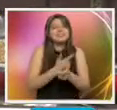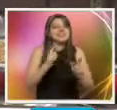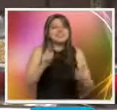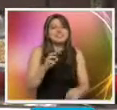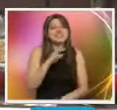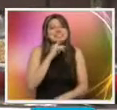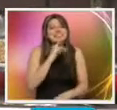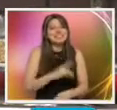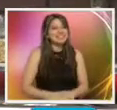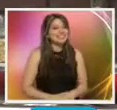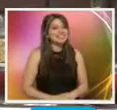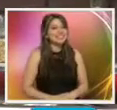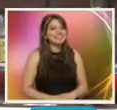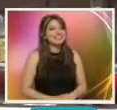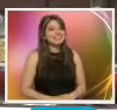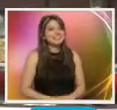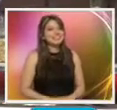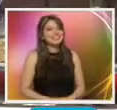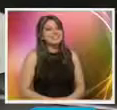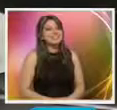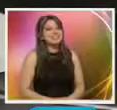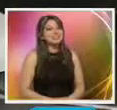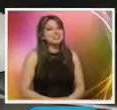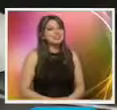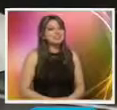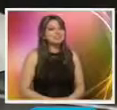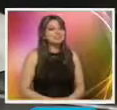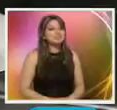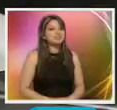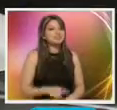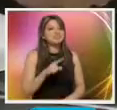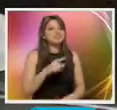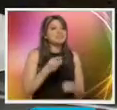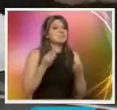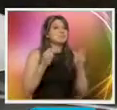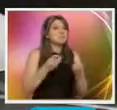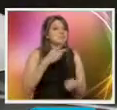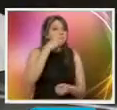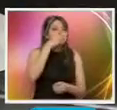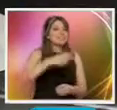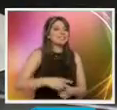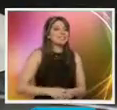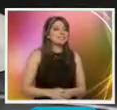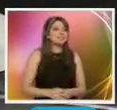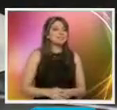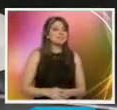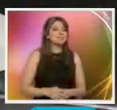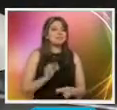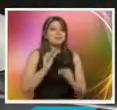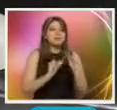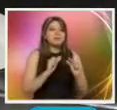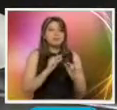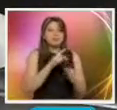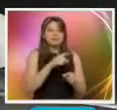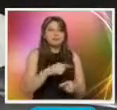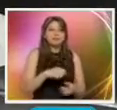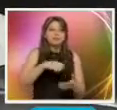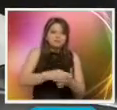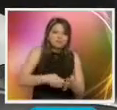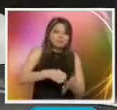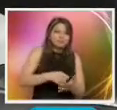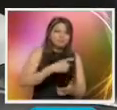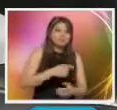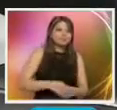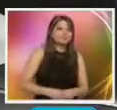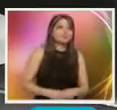a este plato, que es algo como muy mexicano, ¿no? Entonces vamos a empezar con el tenedor a incorporarlo, mientras de este lado tenemos nuestro atún que